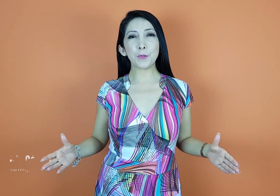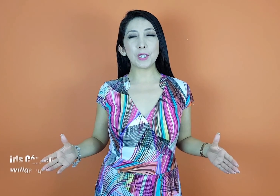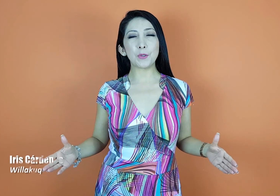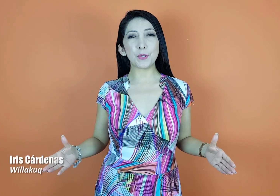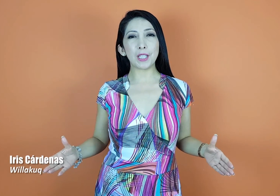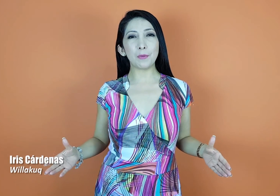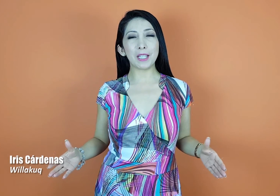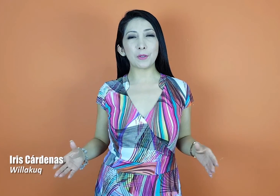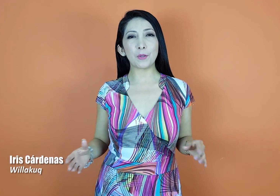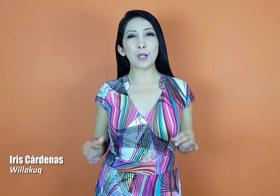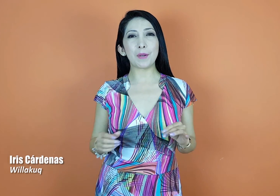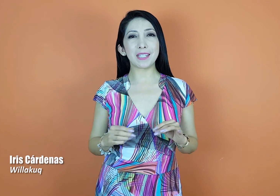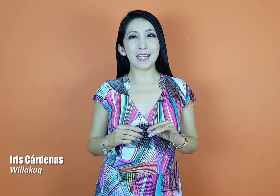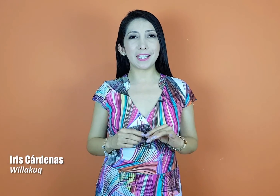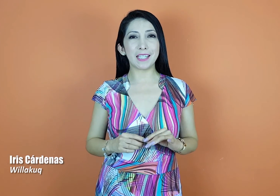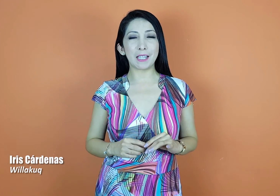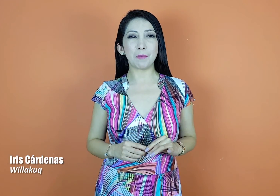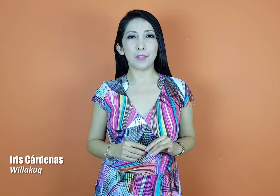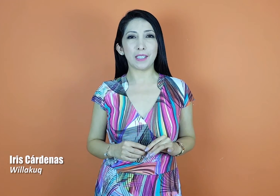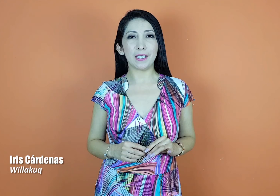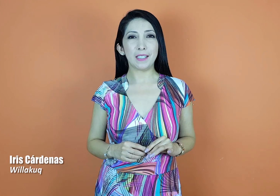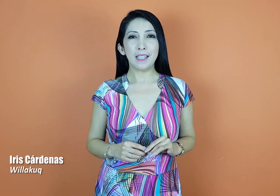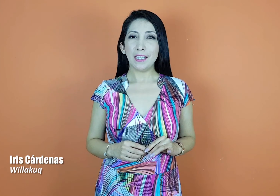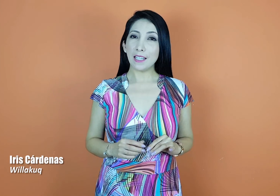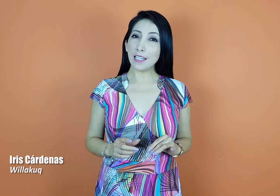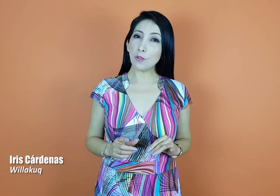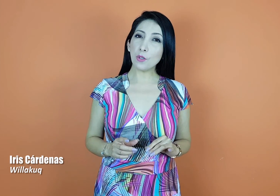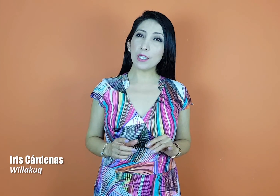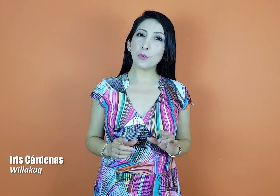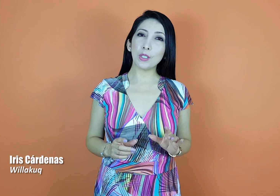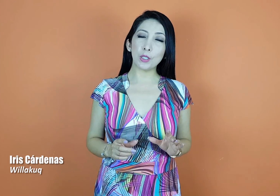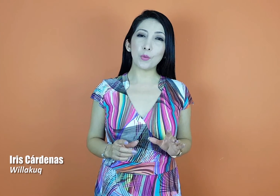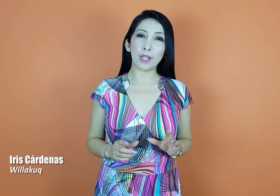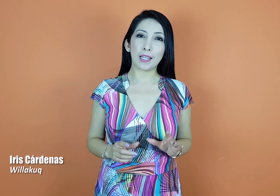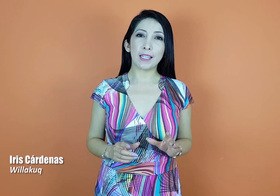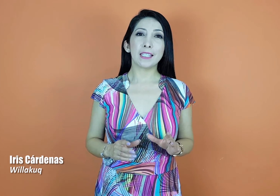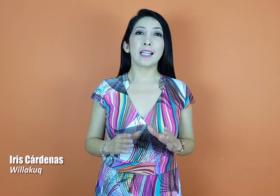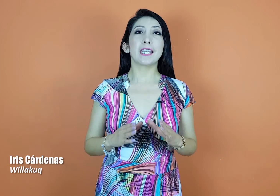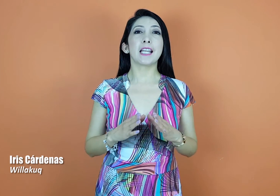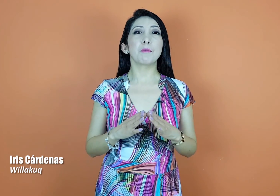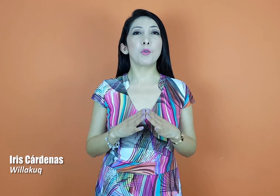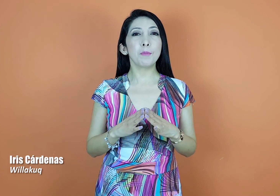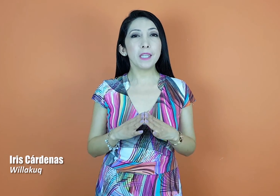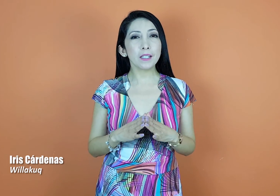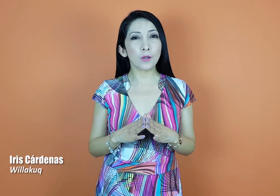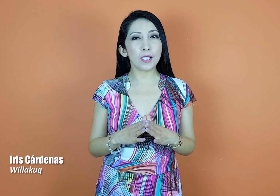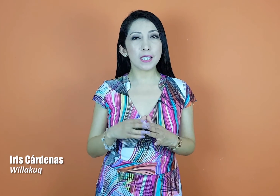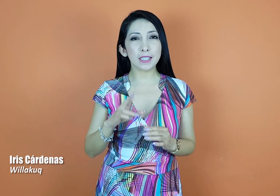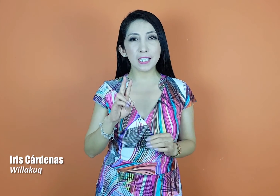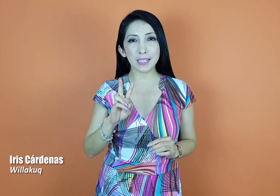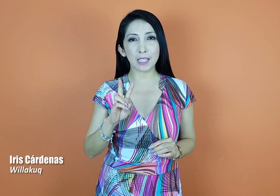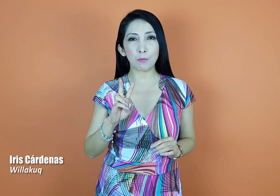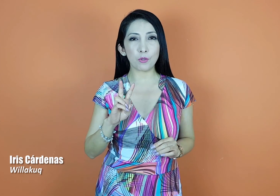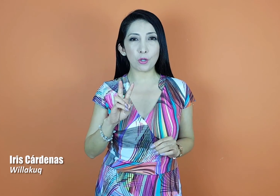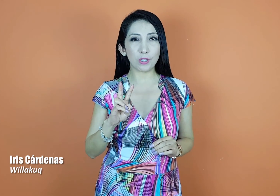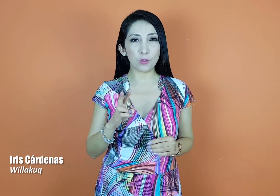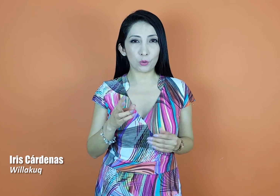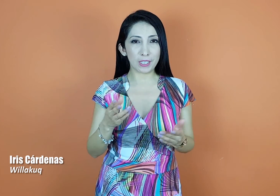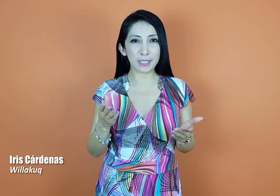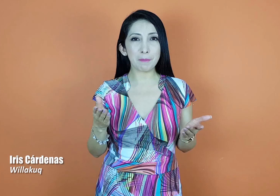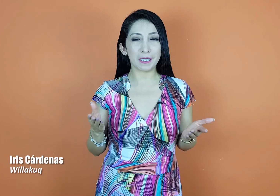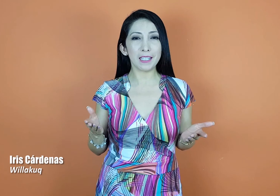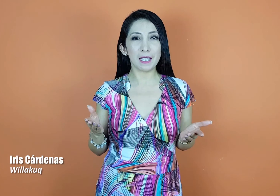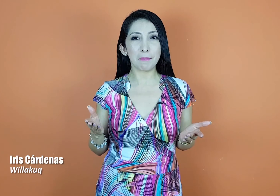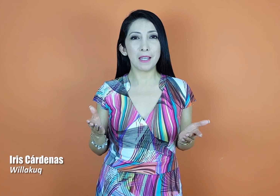Kaykamallam constitucional willakuykunawan chayaykamuni. Ñañaykuna turiykuna, kay hamuq miércoles iskay